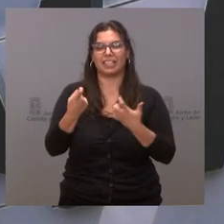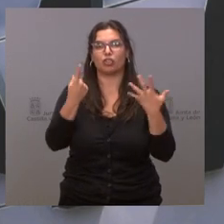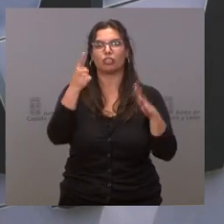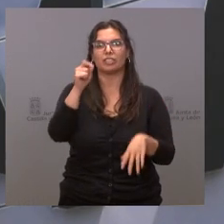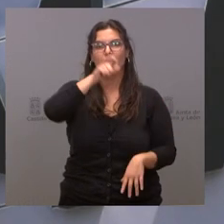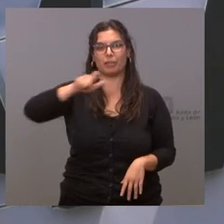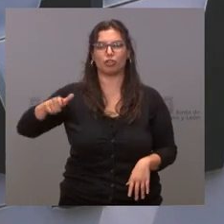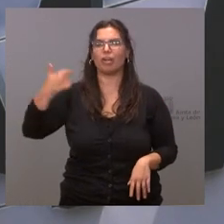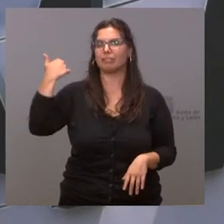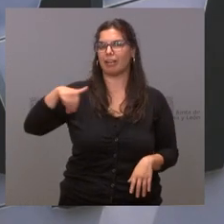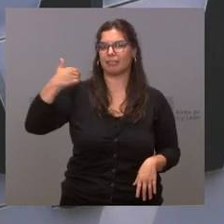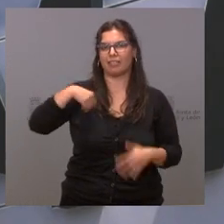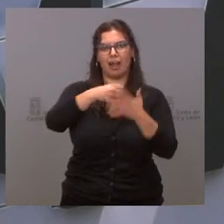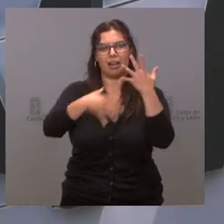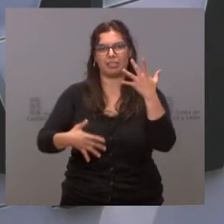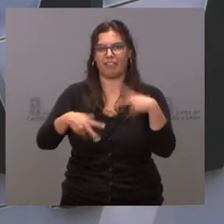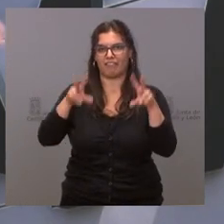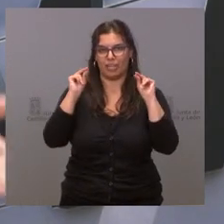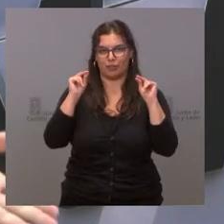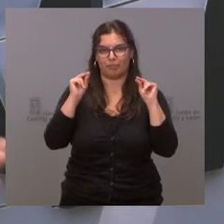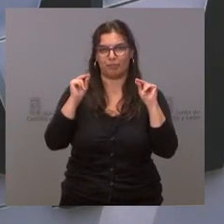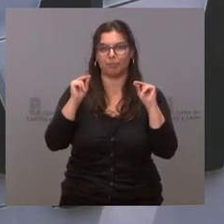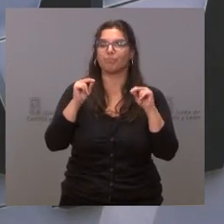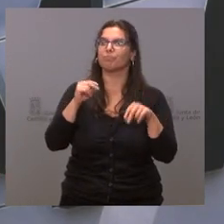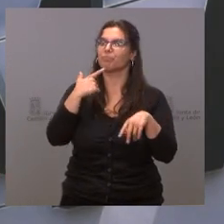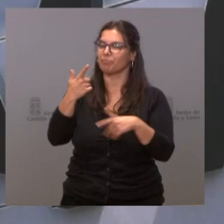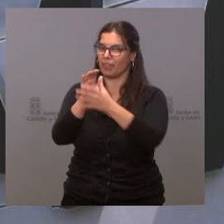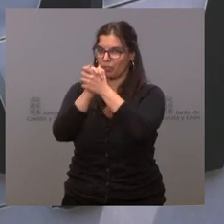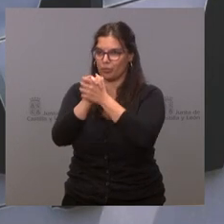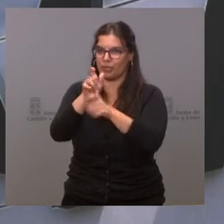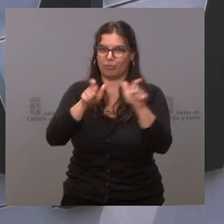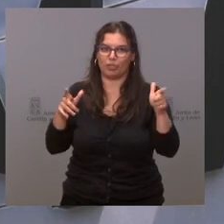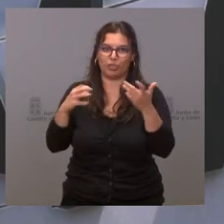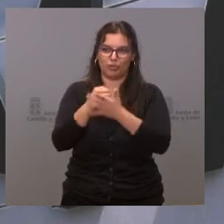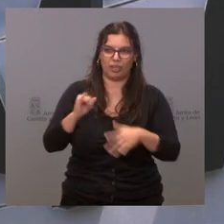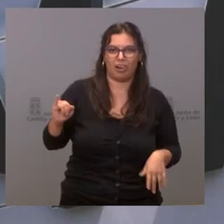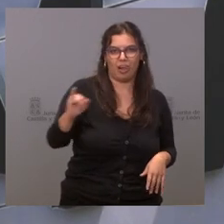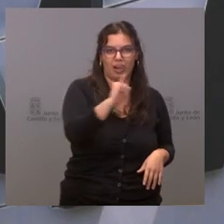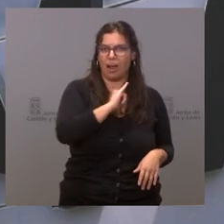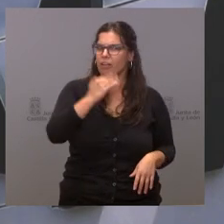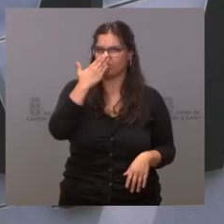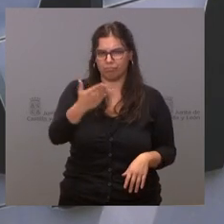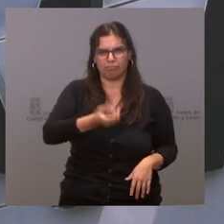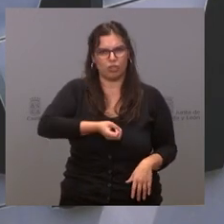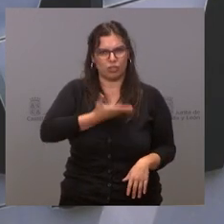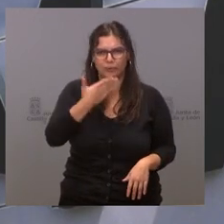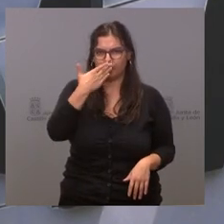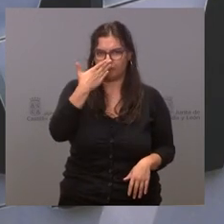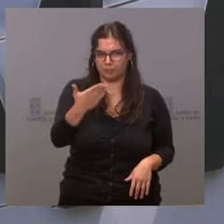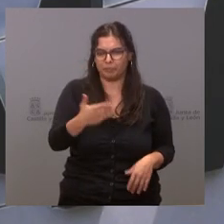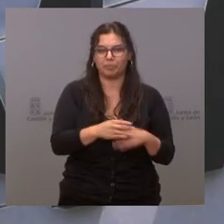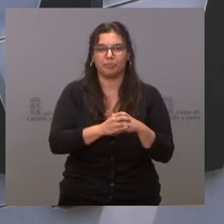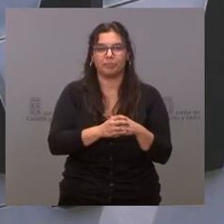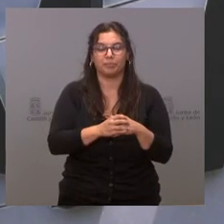pacientes que han salido de las listas de espera os felicito a todos los que aquí estáis de verdad de corazón y